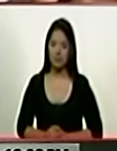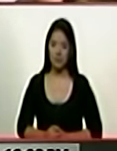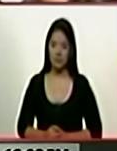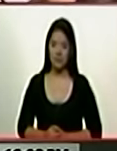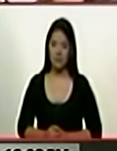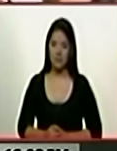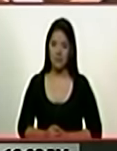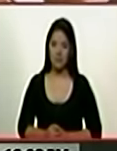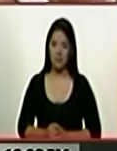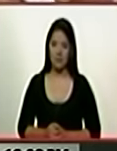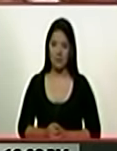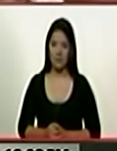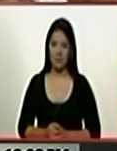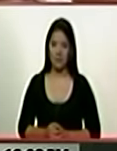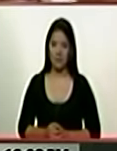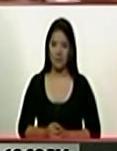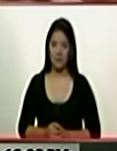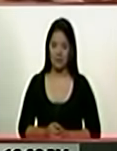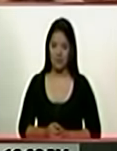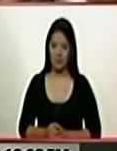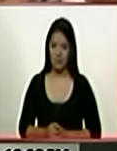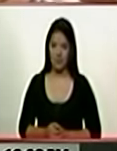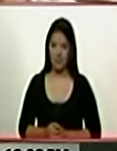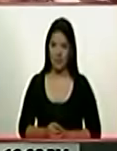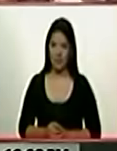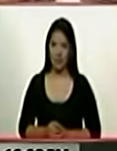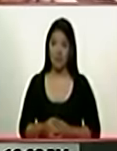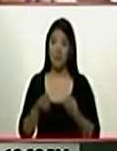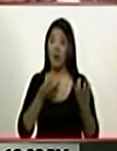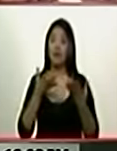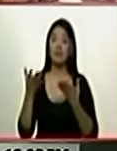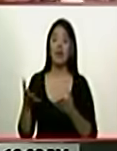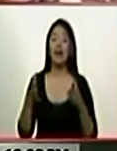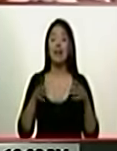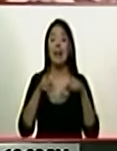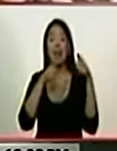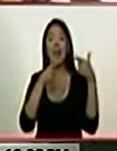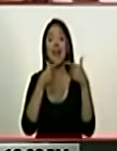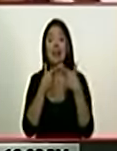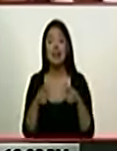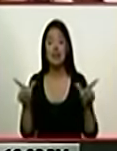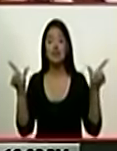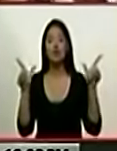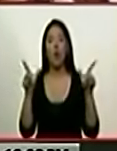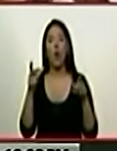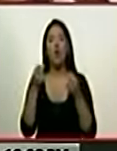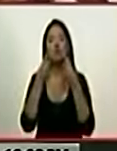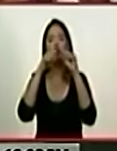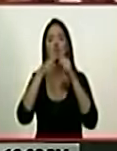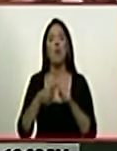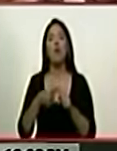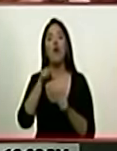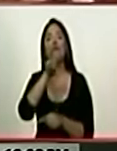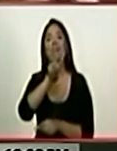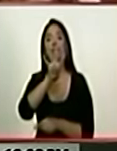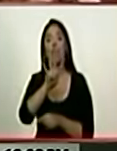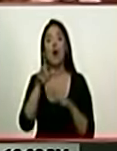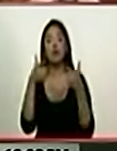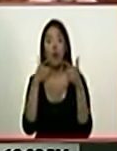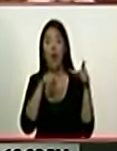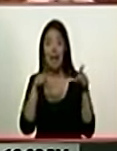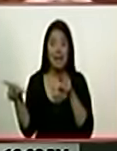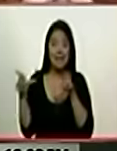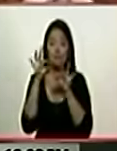entregando la solución vial número 24 que hemos inaugurado en lo que va de